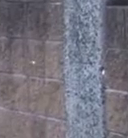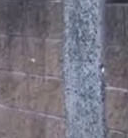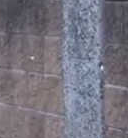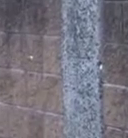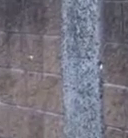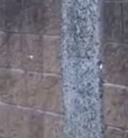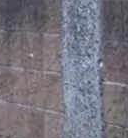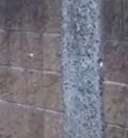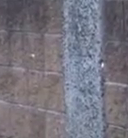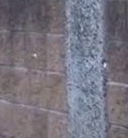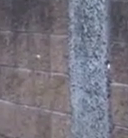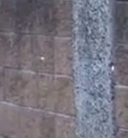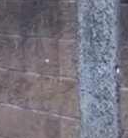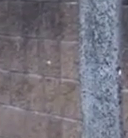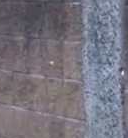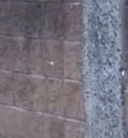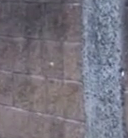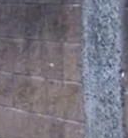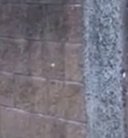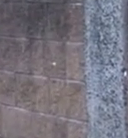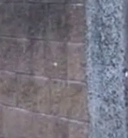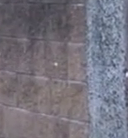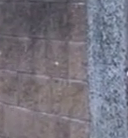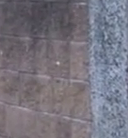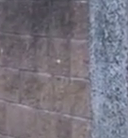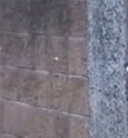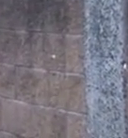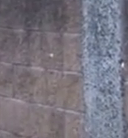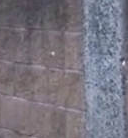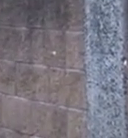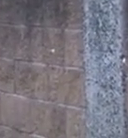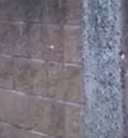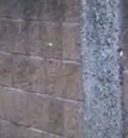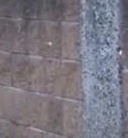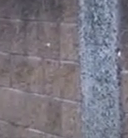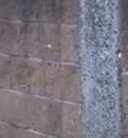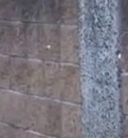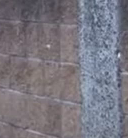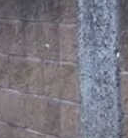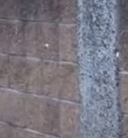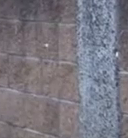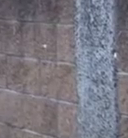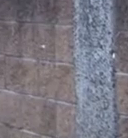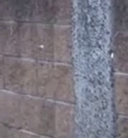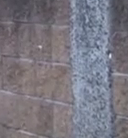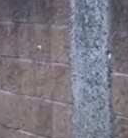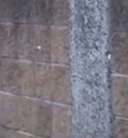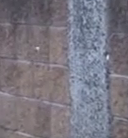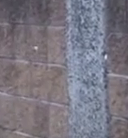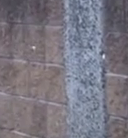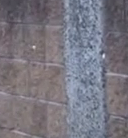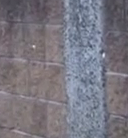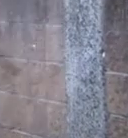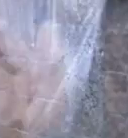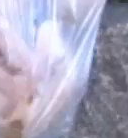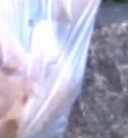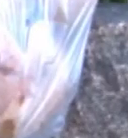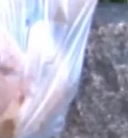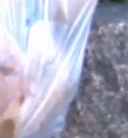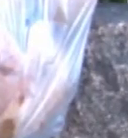forma inmediata de verdad para reducir diga para hacer más transparente las elecciones que se avecinan